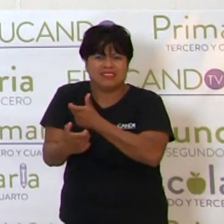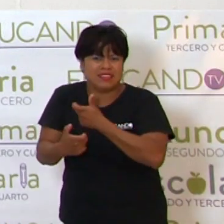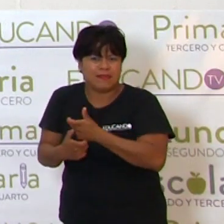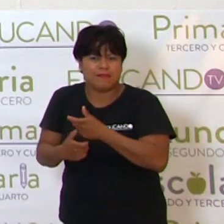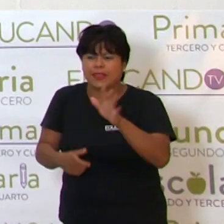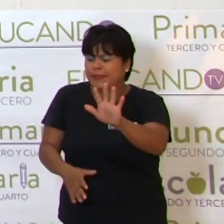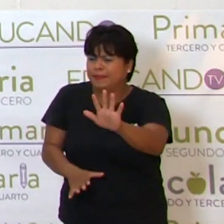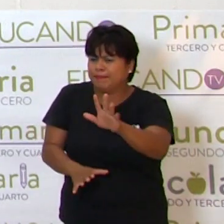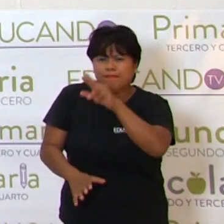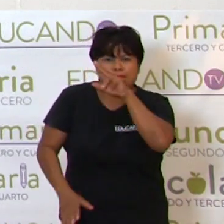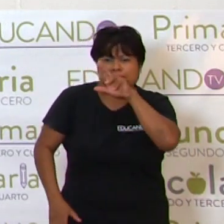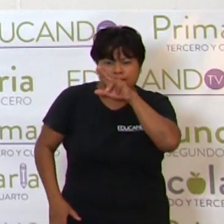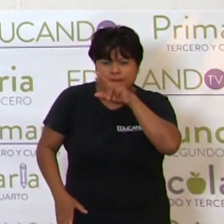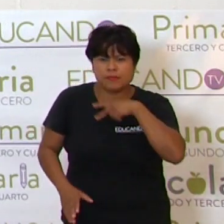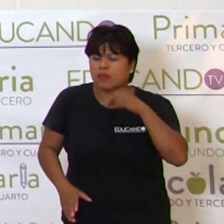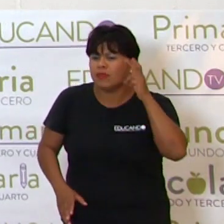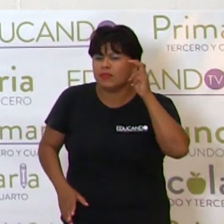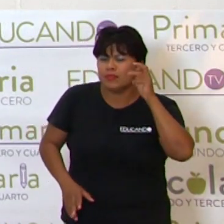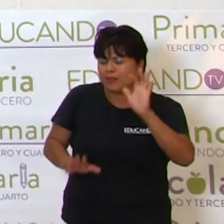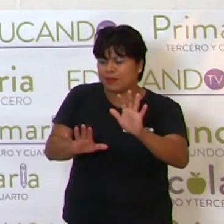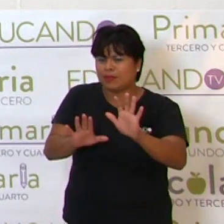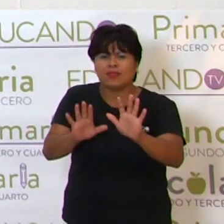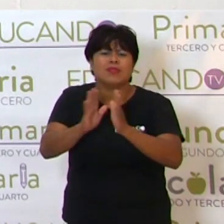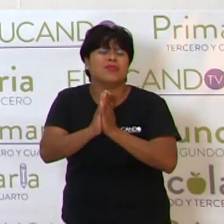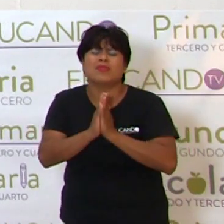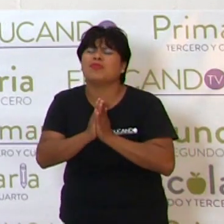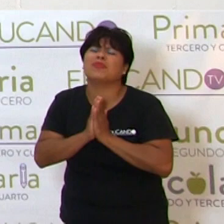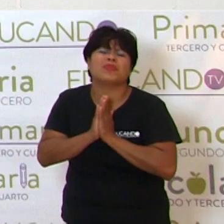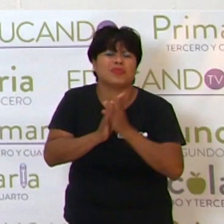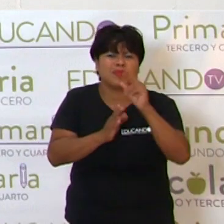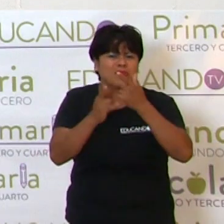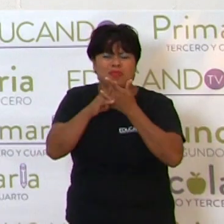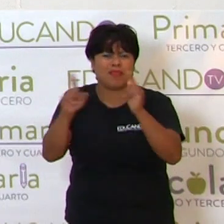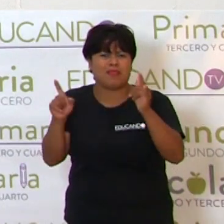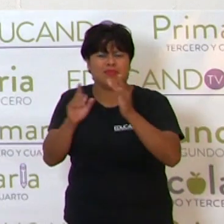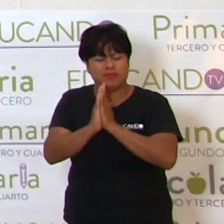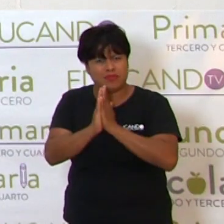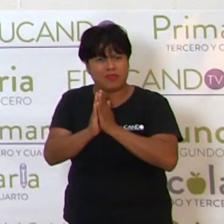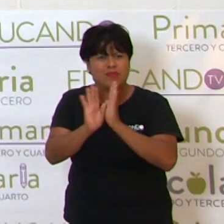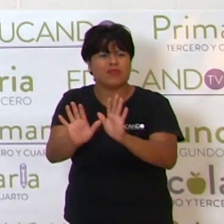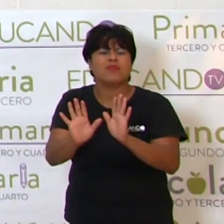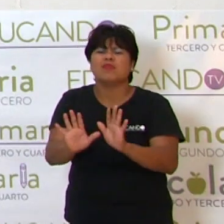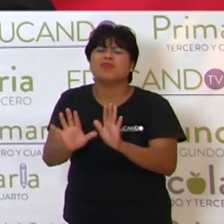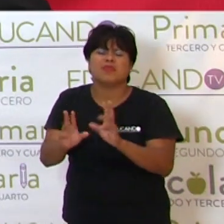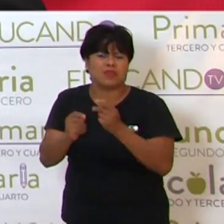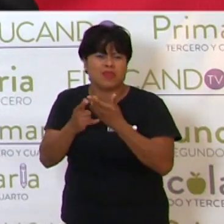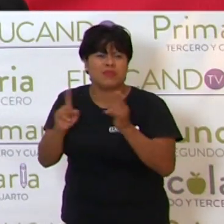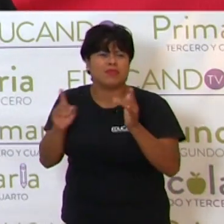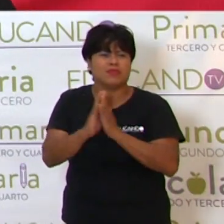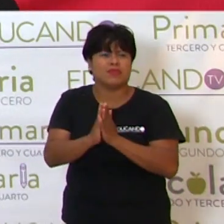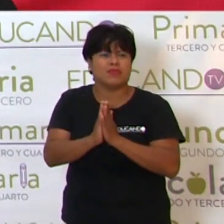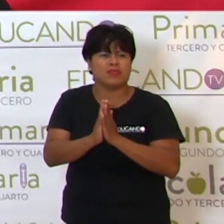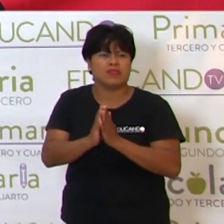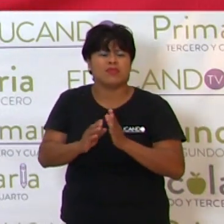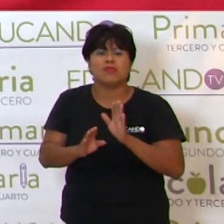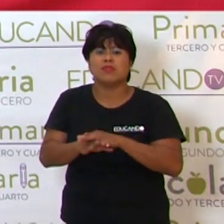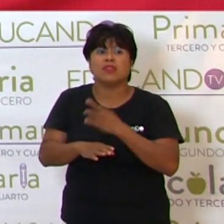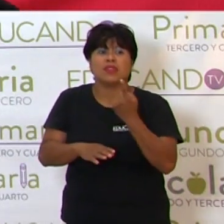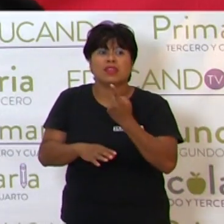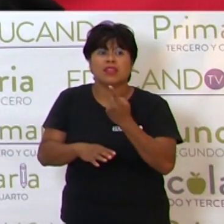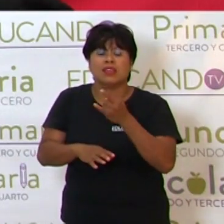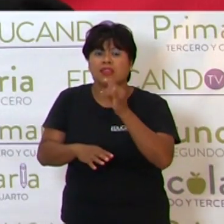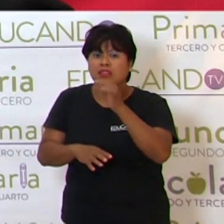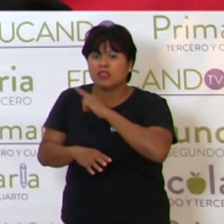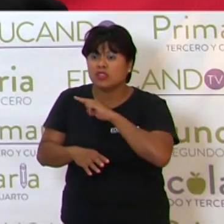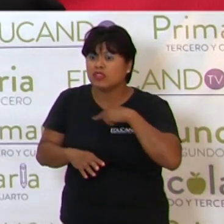te preocupes, no vamos a oírlas. Ay, no, por favor, no la abras. Tranquilo, no la abras, por favor, no. porque